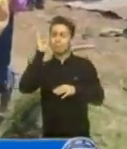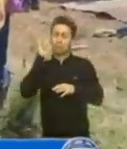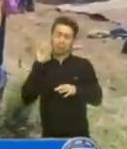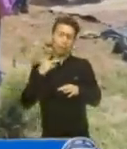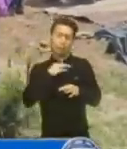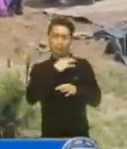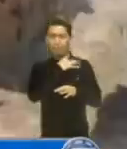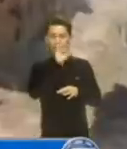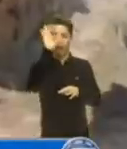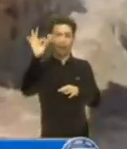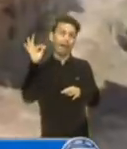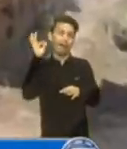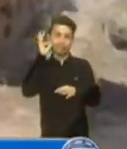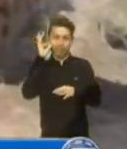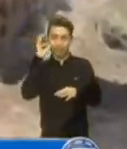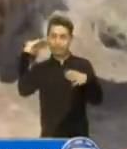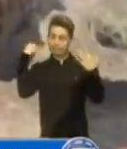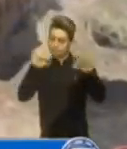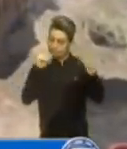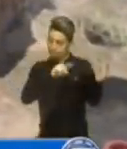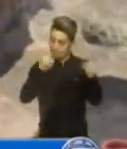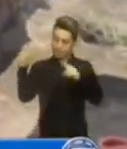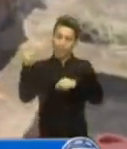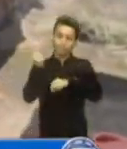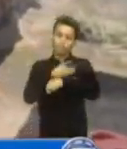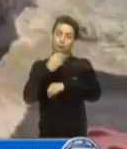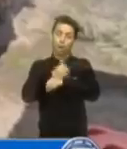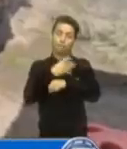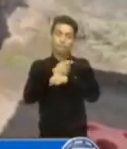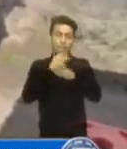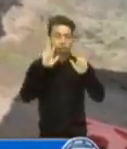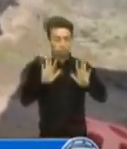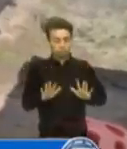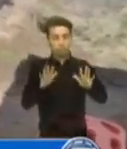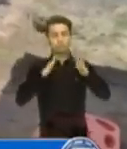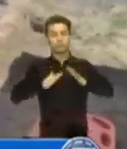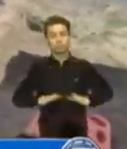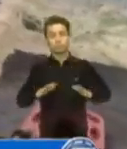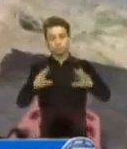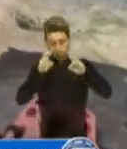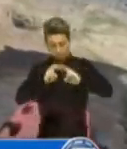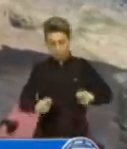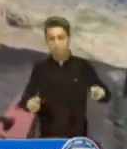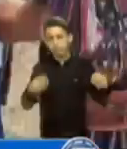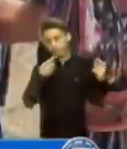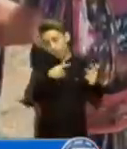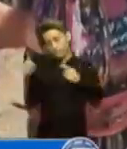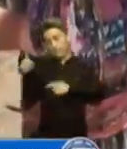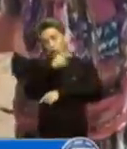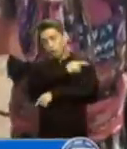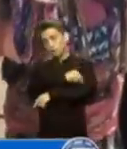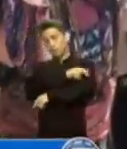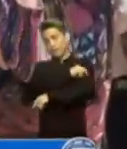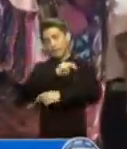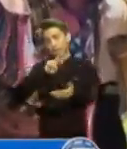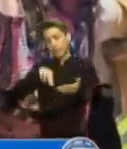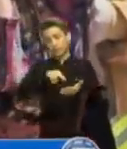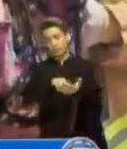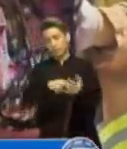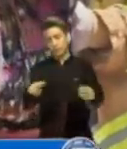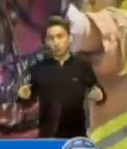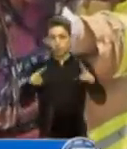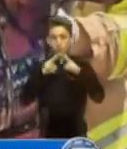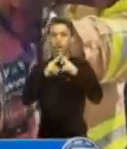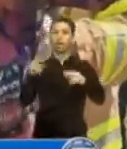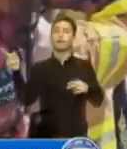cual pues inmediatamente bomberos voluntarios lo esterilizaron y asimismo ingresaron al Hospital Nacional de Sololá. Corresponde al nombre